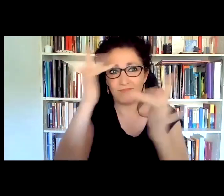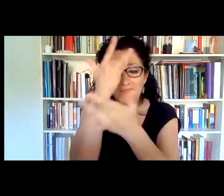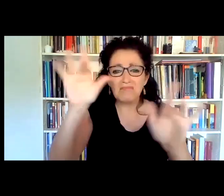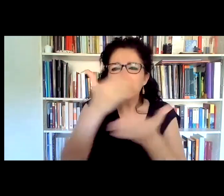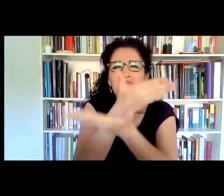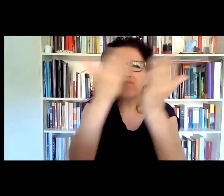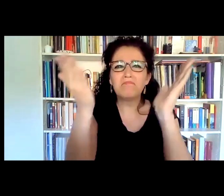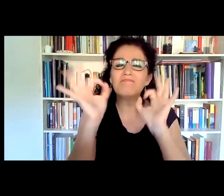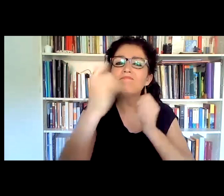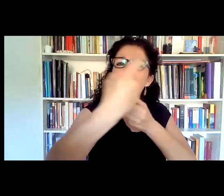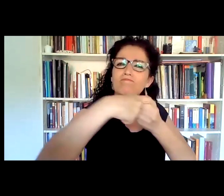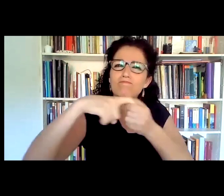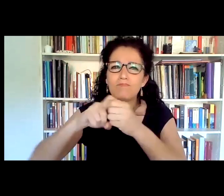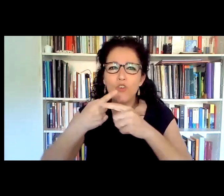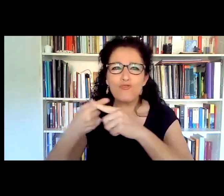española